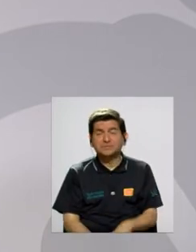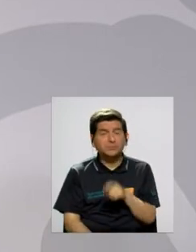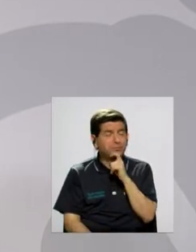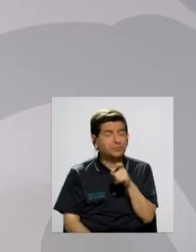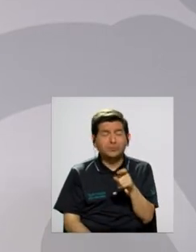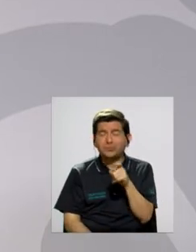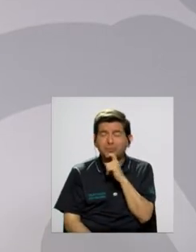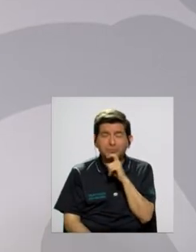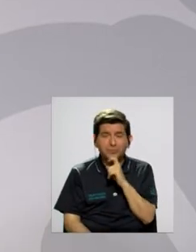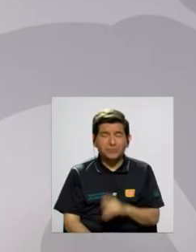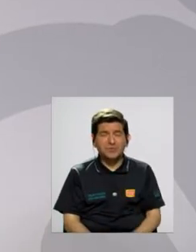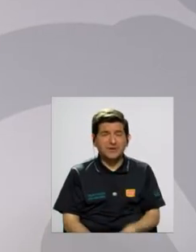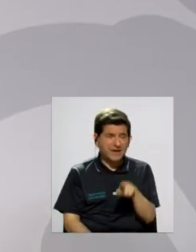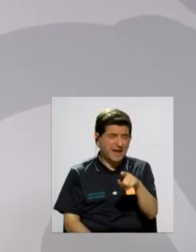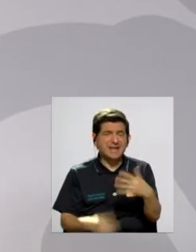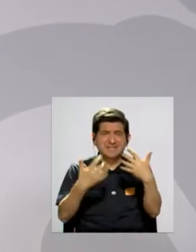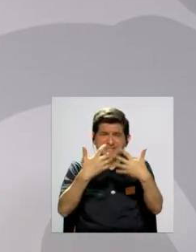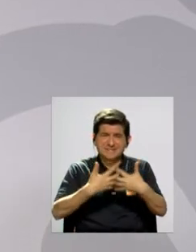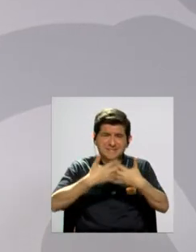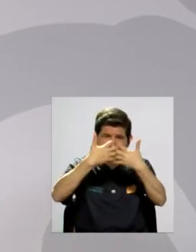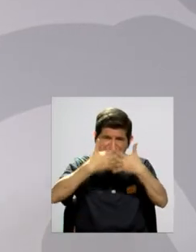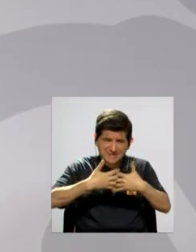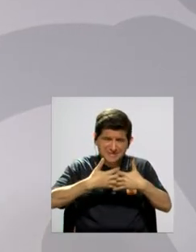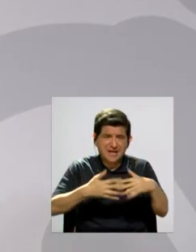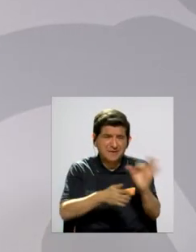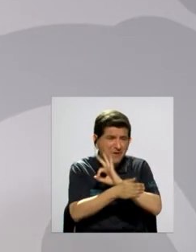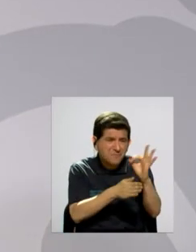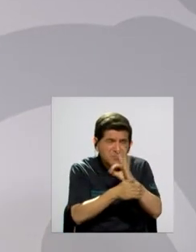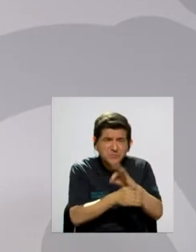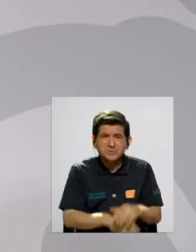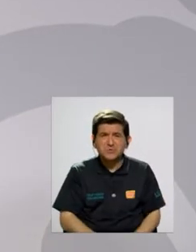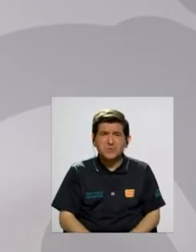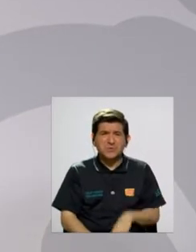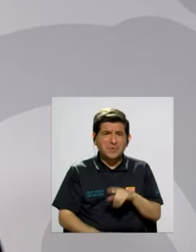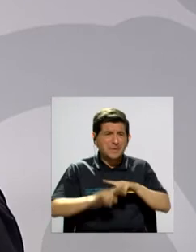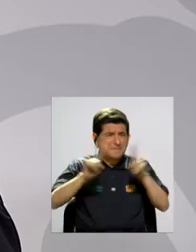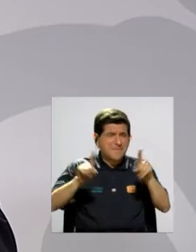de desaceitar esa maquinaria que está